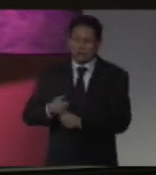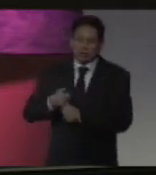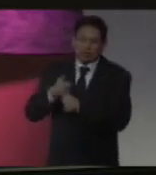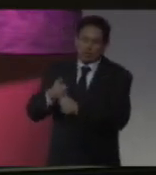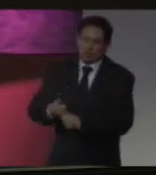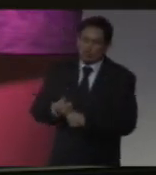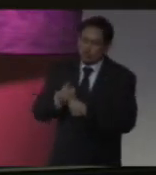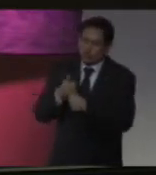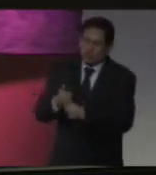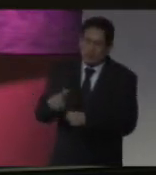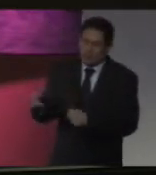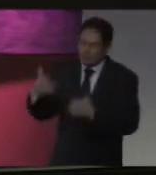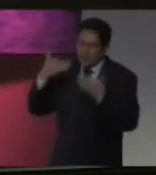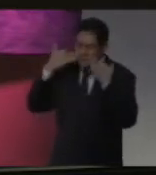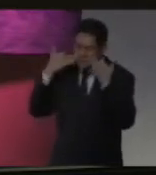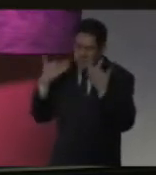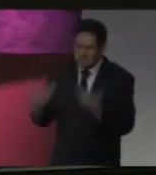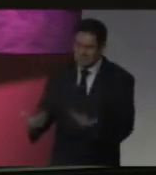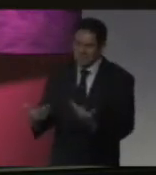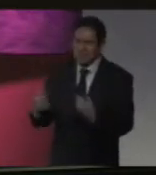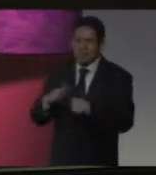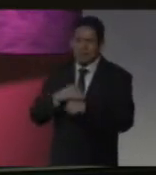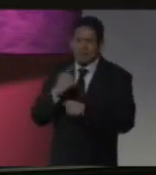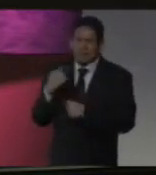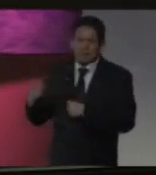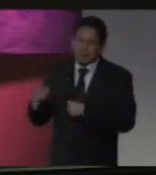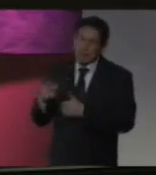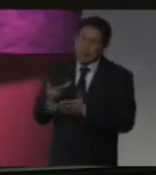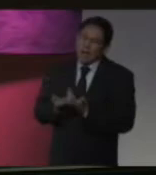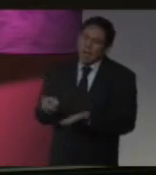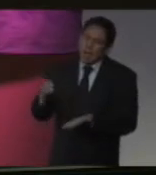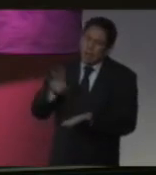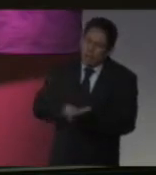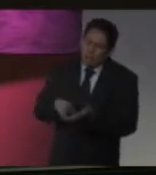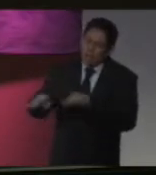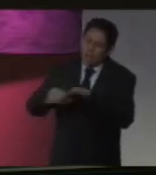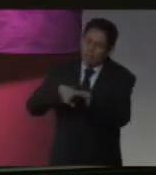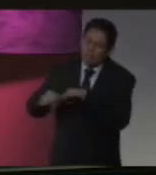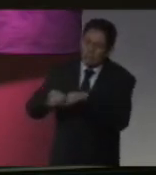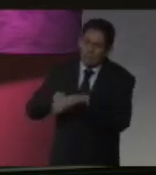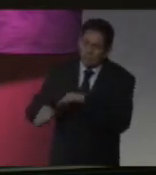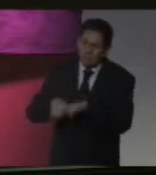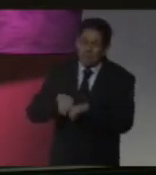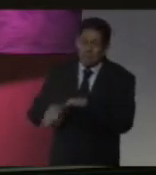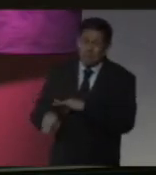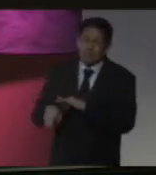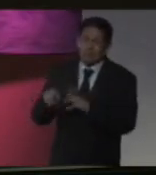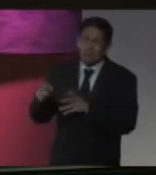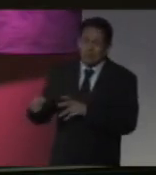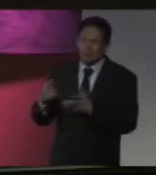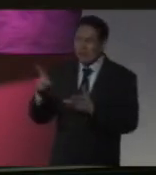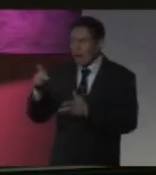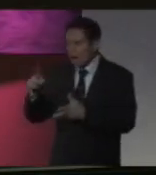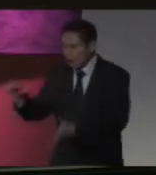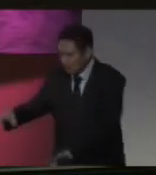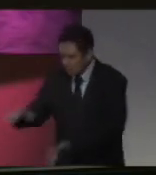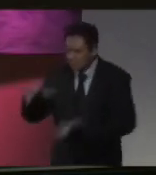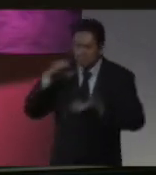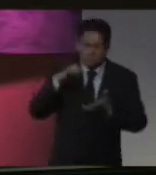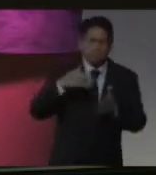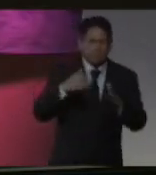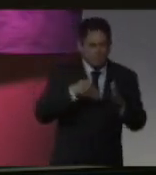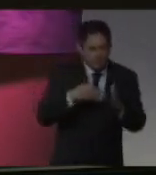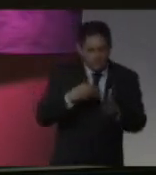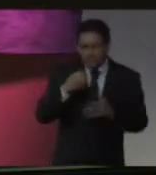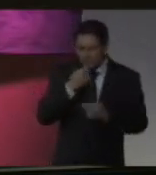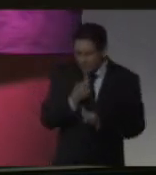sus territorios, teniendo además que compensar con más trabajo del que ya hacen, recoger el agua, hacer el alimento, cuidar a